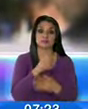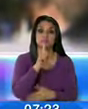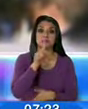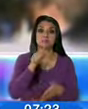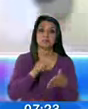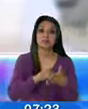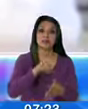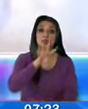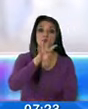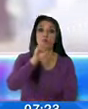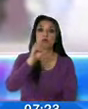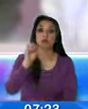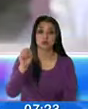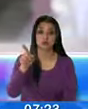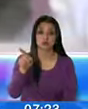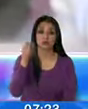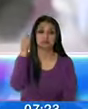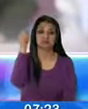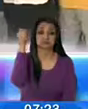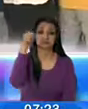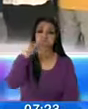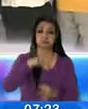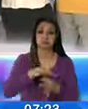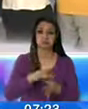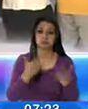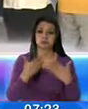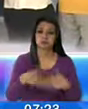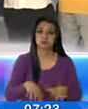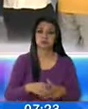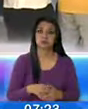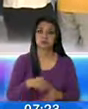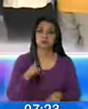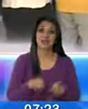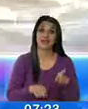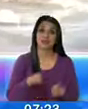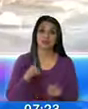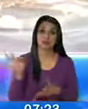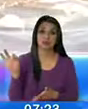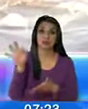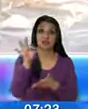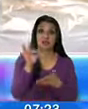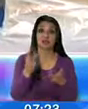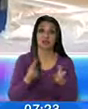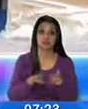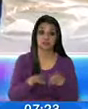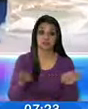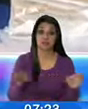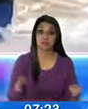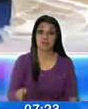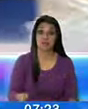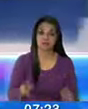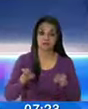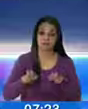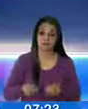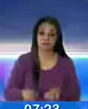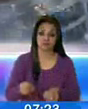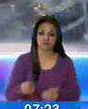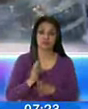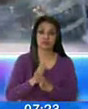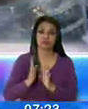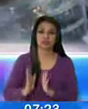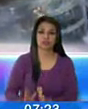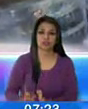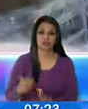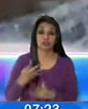1,452 internos cumplieron con el deber cívico. Algunos estuvieron como delegados en las mesas, acompañados por funcionarios del Centro